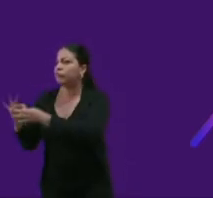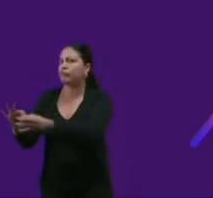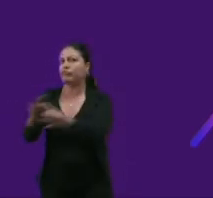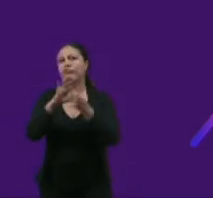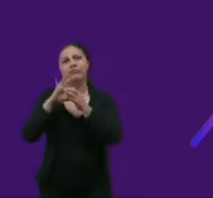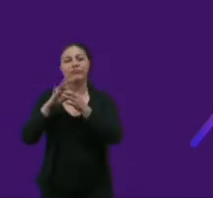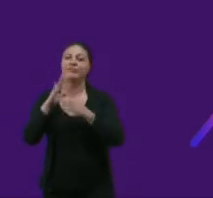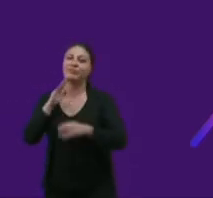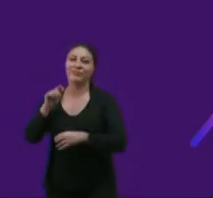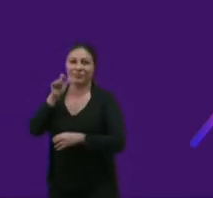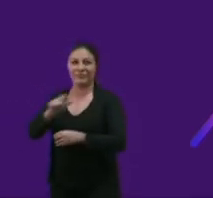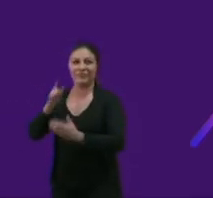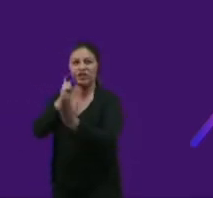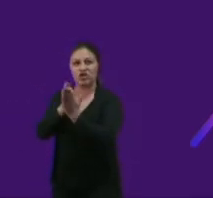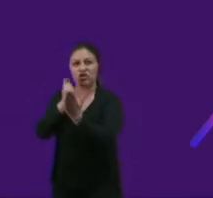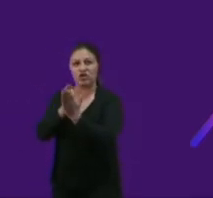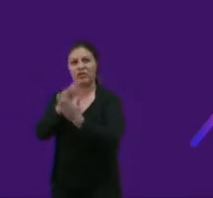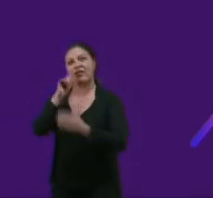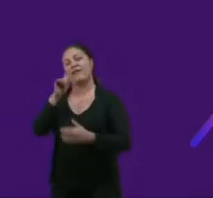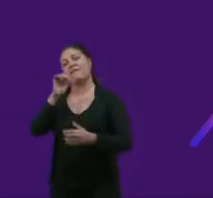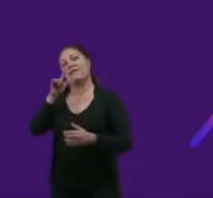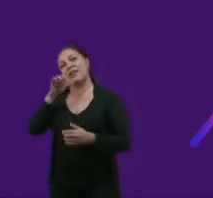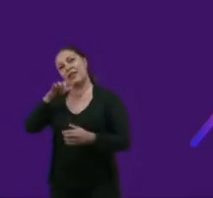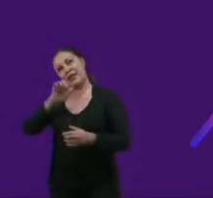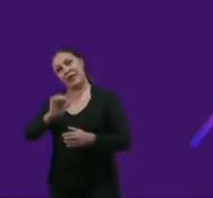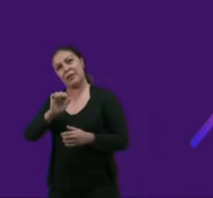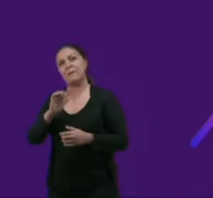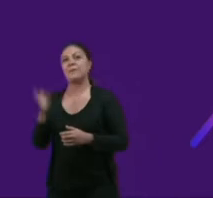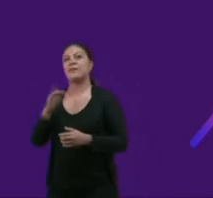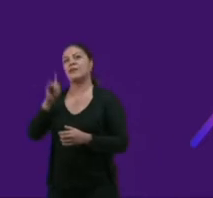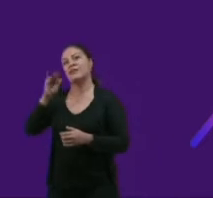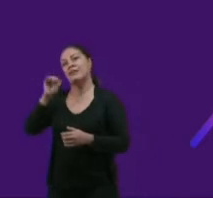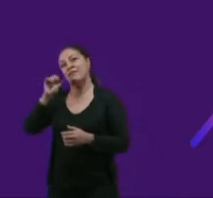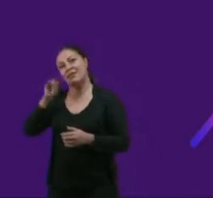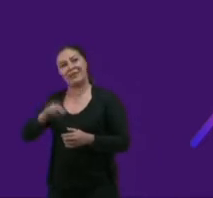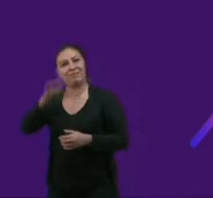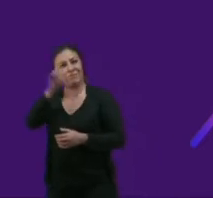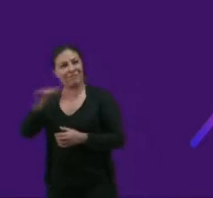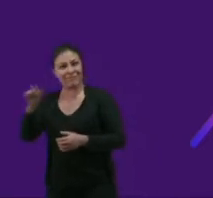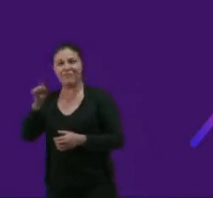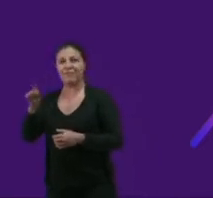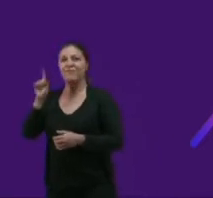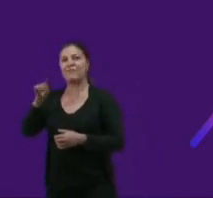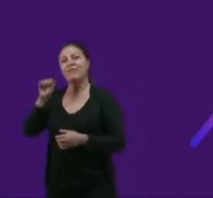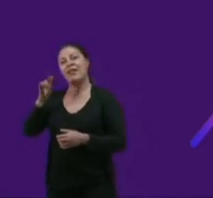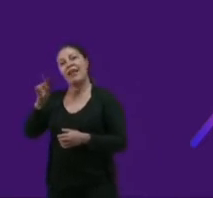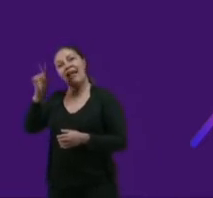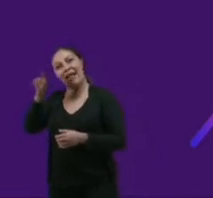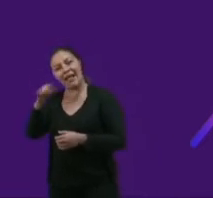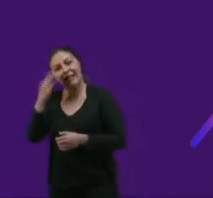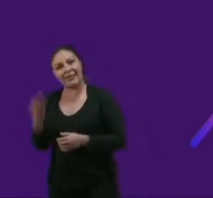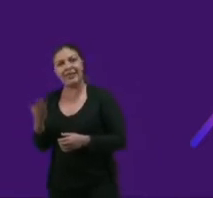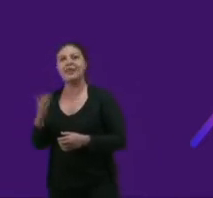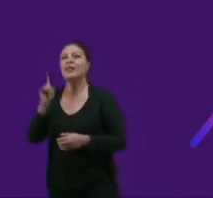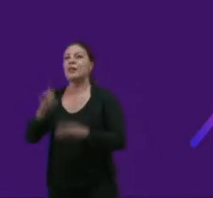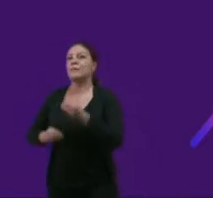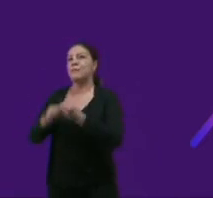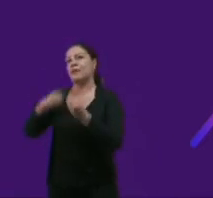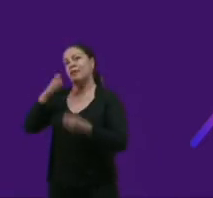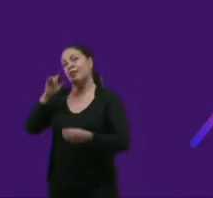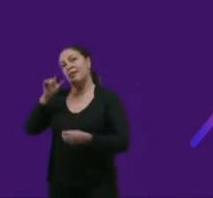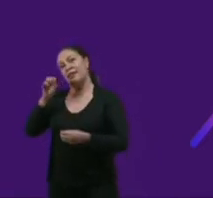felipe villamarín sebastián mejía y otros muy importantes como andrés bilbao como guillermo plazas